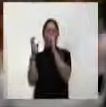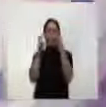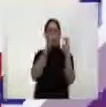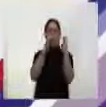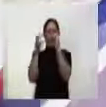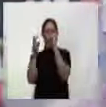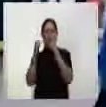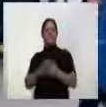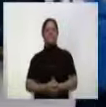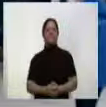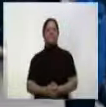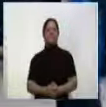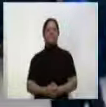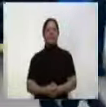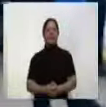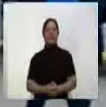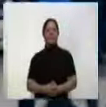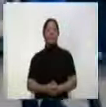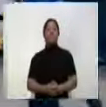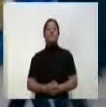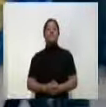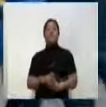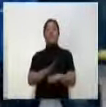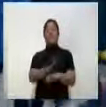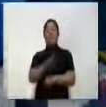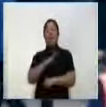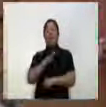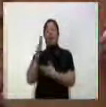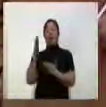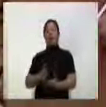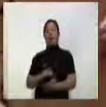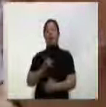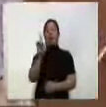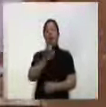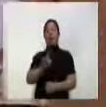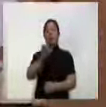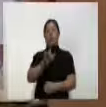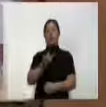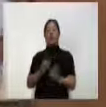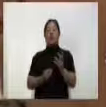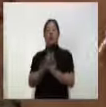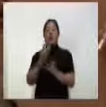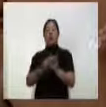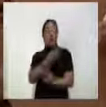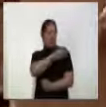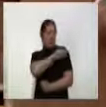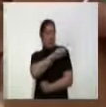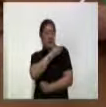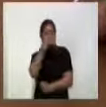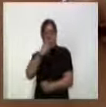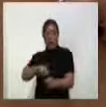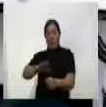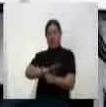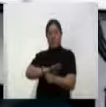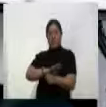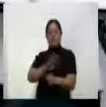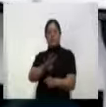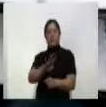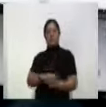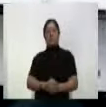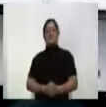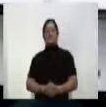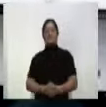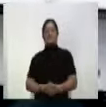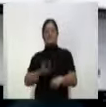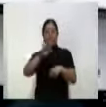edificio. Bolivia recibió el lunes un nuevo lote de vacunas contra la enfermedad del nuevo coronavirus COVID-19 de